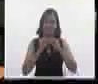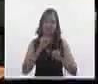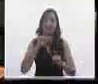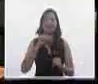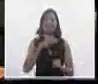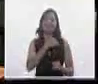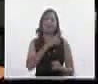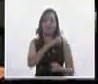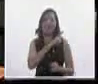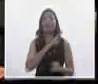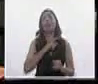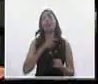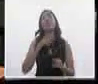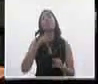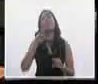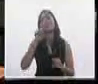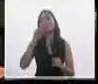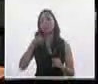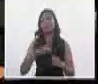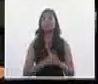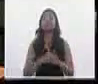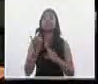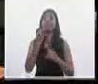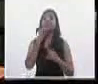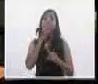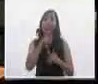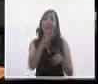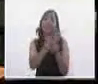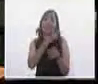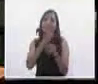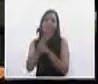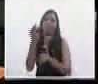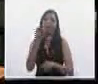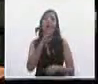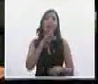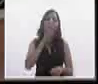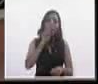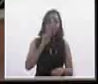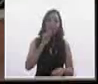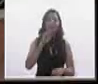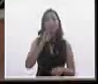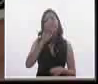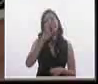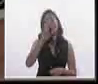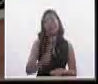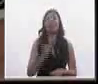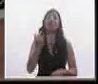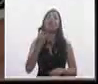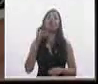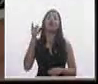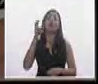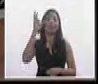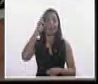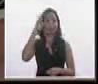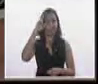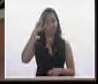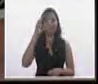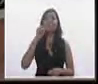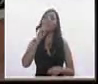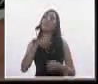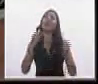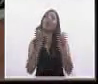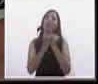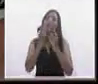de sandi que es nuestra intérprete de lenguas de seña mexicana y a nuestros invitados ru Rodolfo Muchísimas gracias avisarle por supuesto a toda nuestra